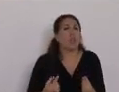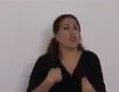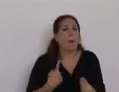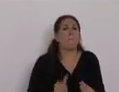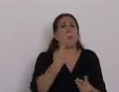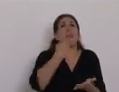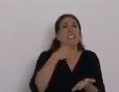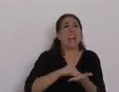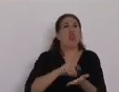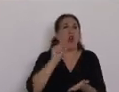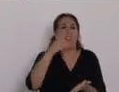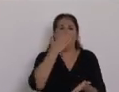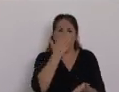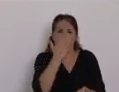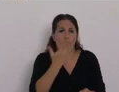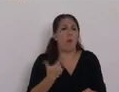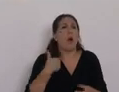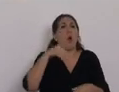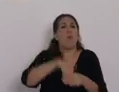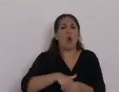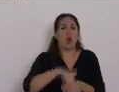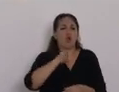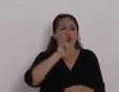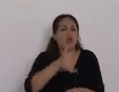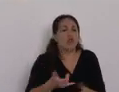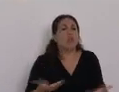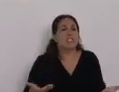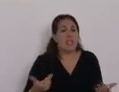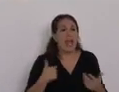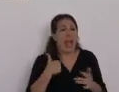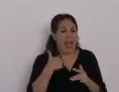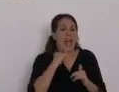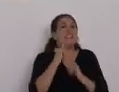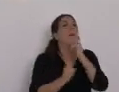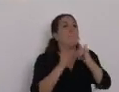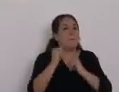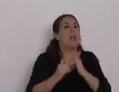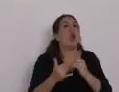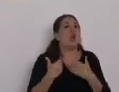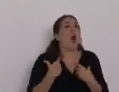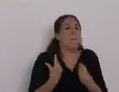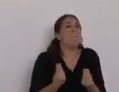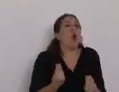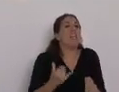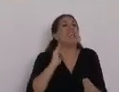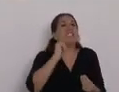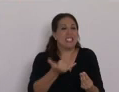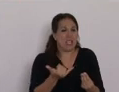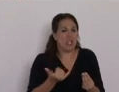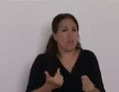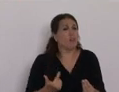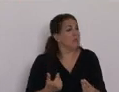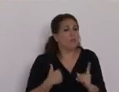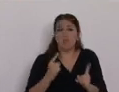por Córdoba, mi voto iba a ir en este sentido, y ahí estoy justificando por qué voy a acompañar. Por este